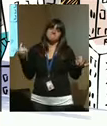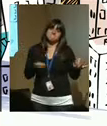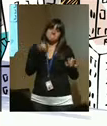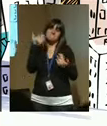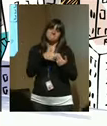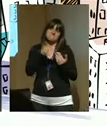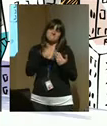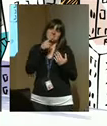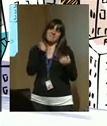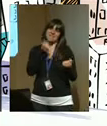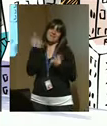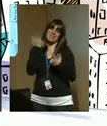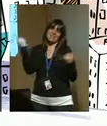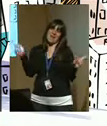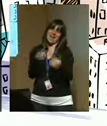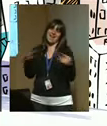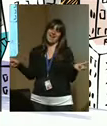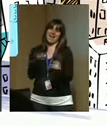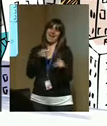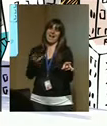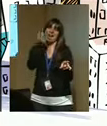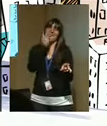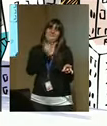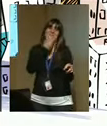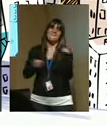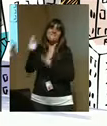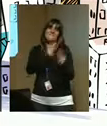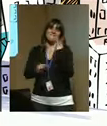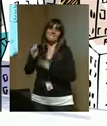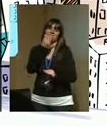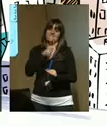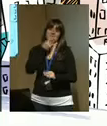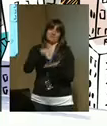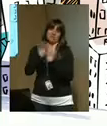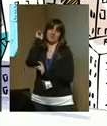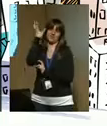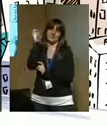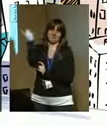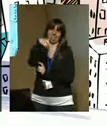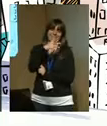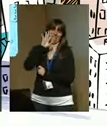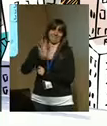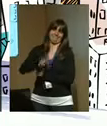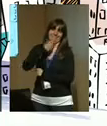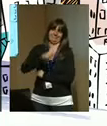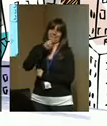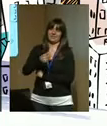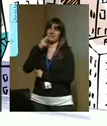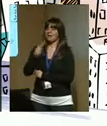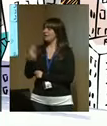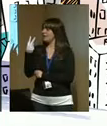de ritmo y, digamos, de color a cuando vamos a dar una charla. Salimos un poquito de todos los problemas